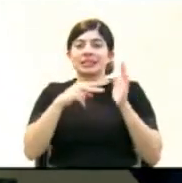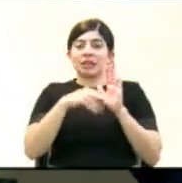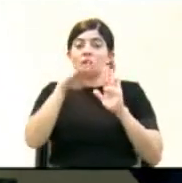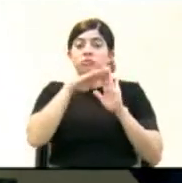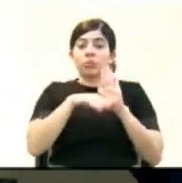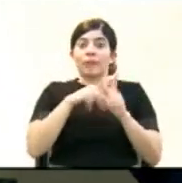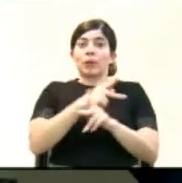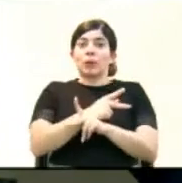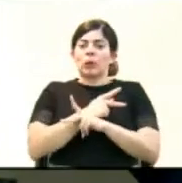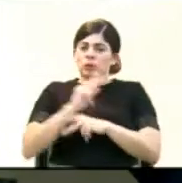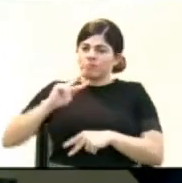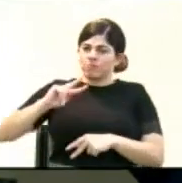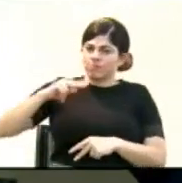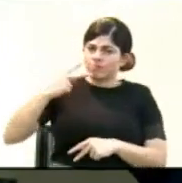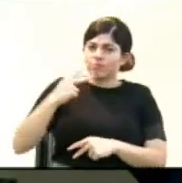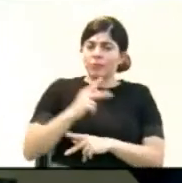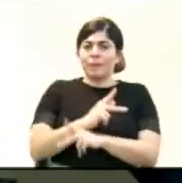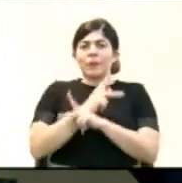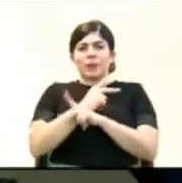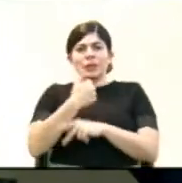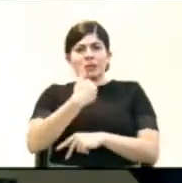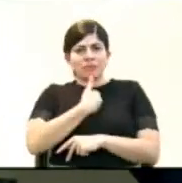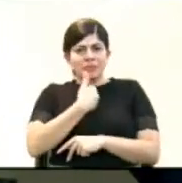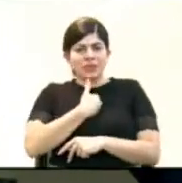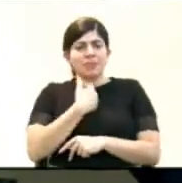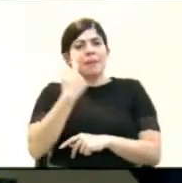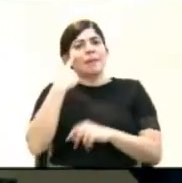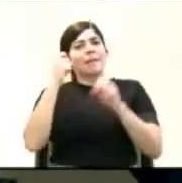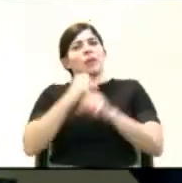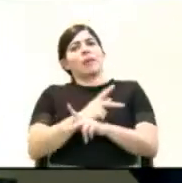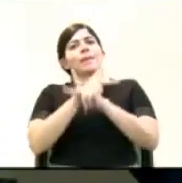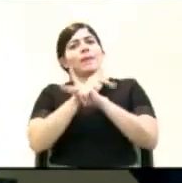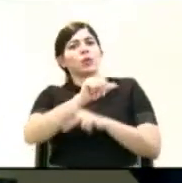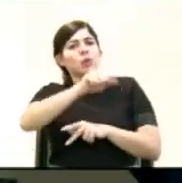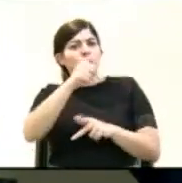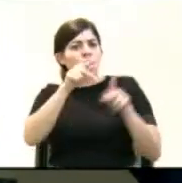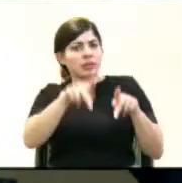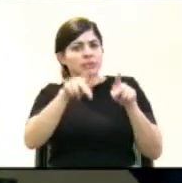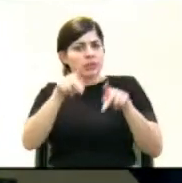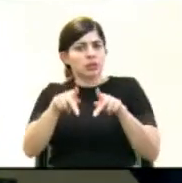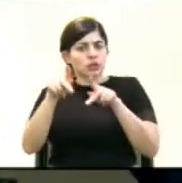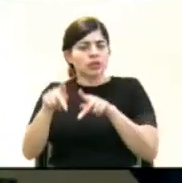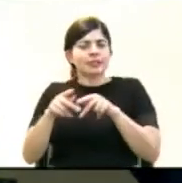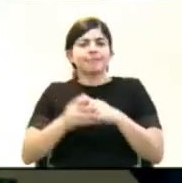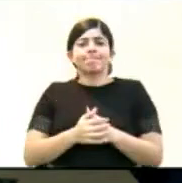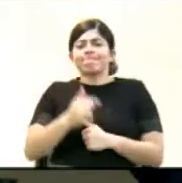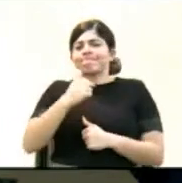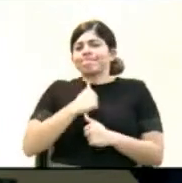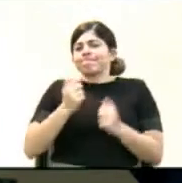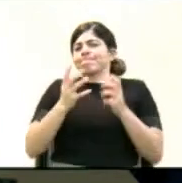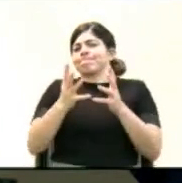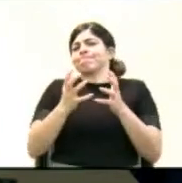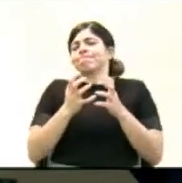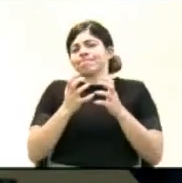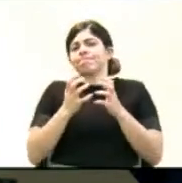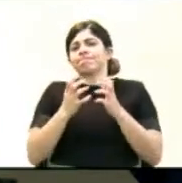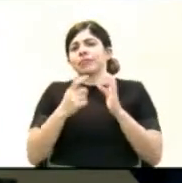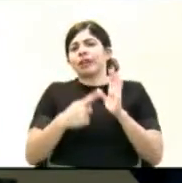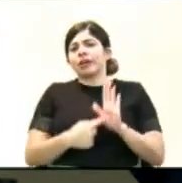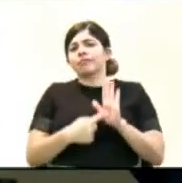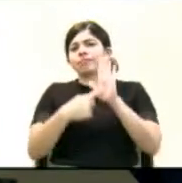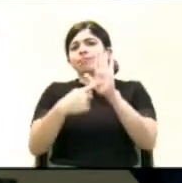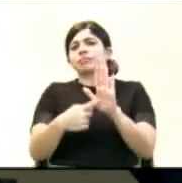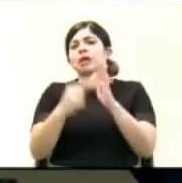de protección, protegernos a nosotros mismos para proteger a los otros. Yo quisiera